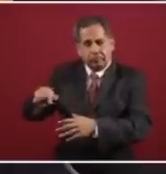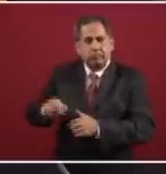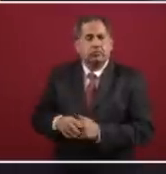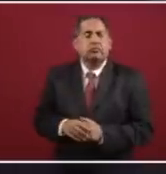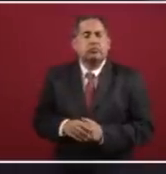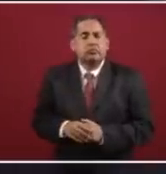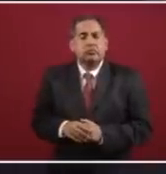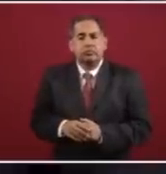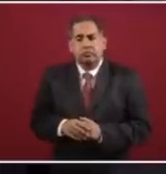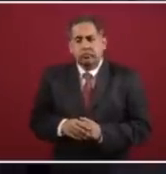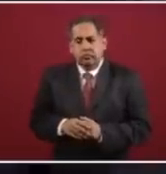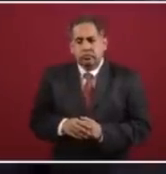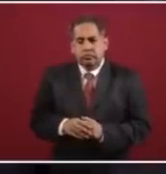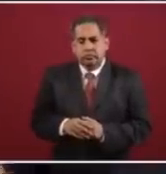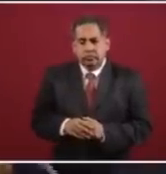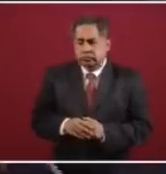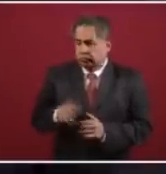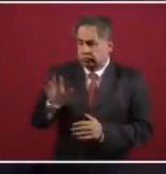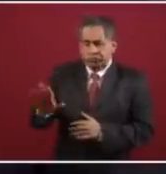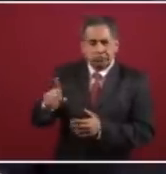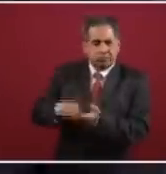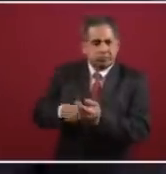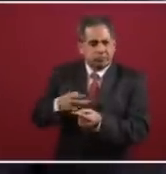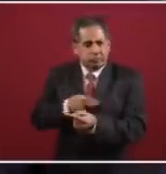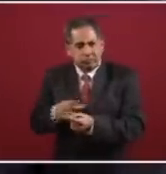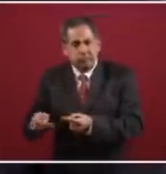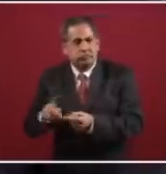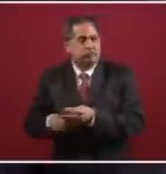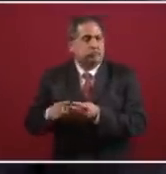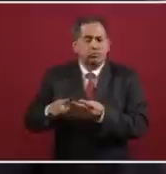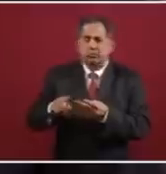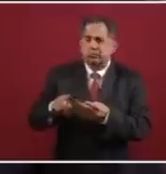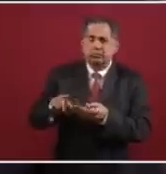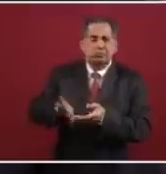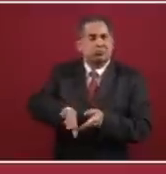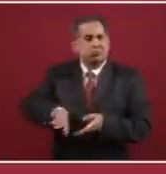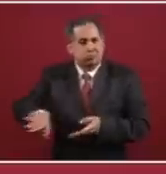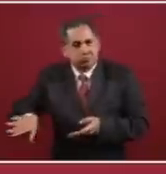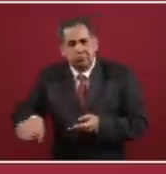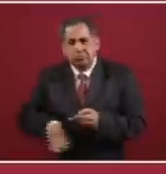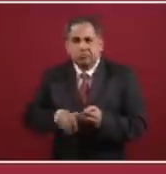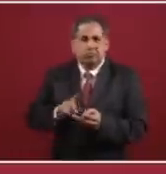de pobreza, de marginación,